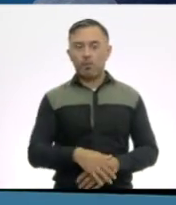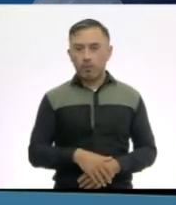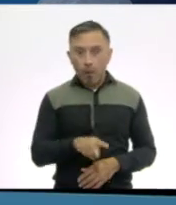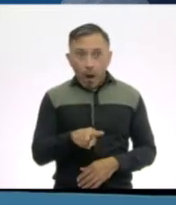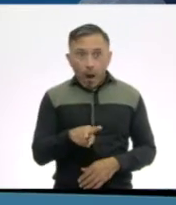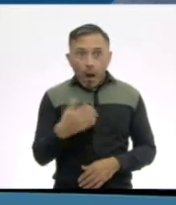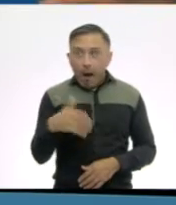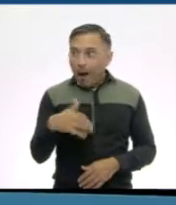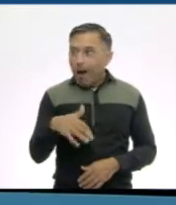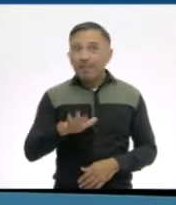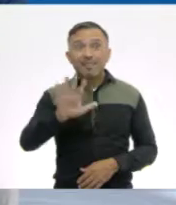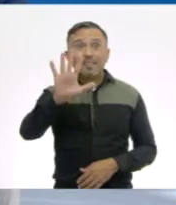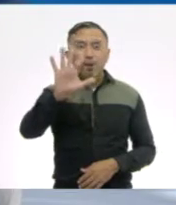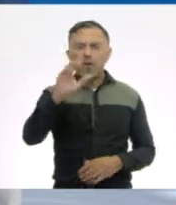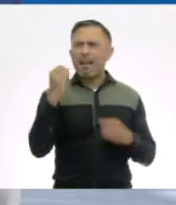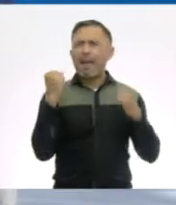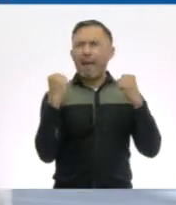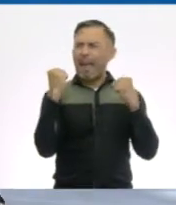Un 5.